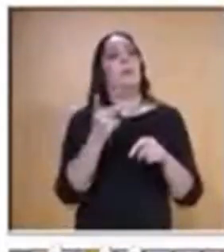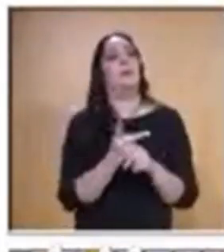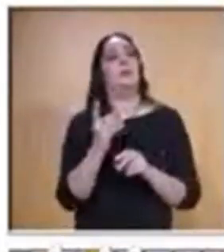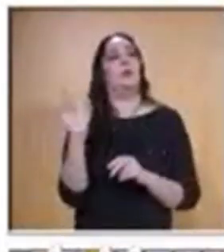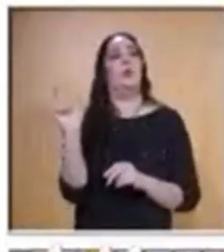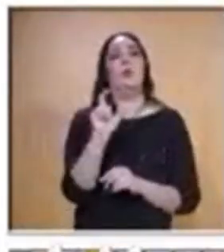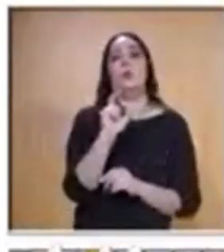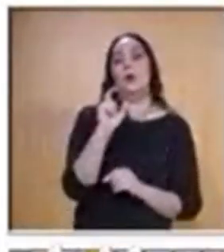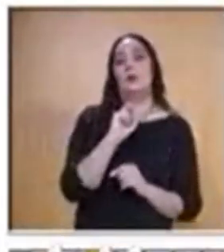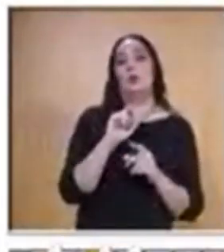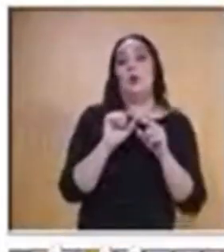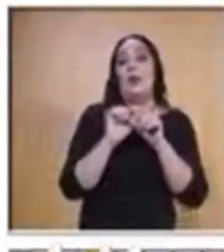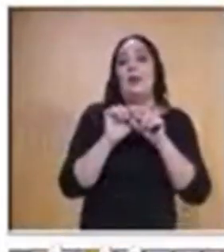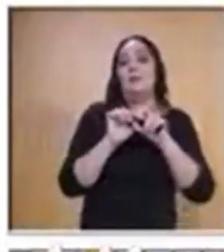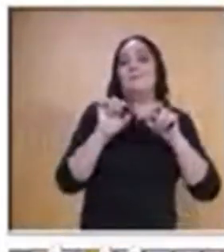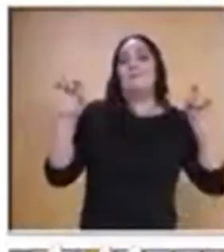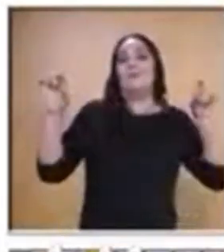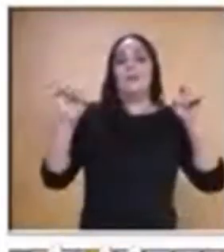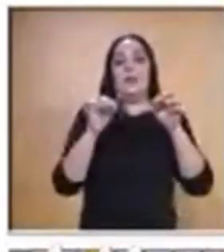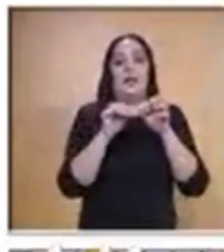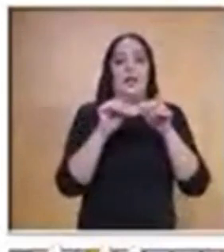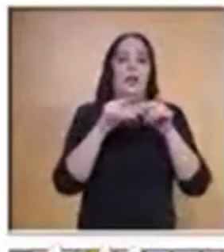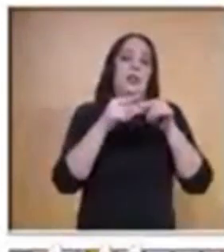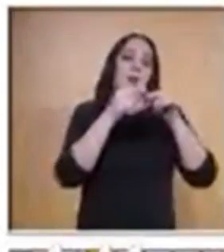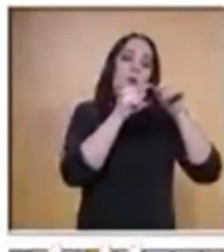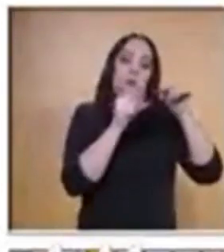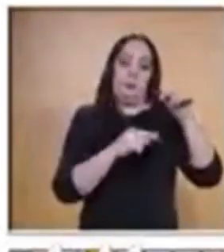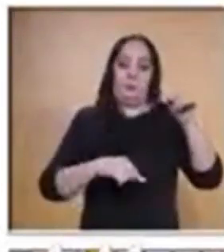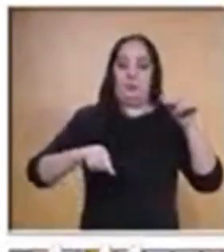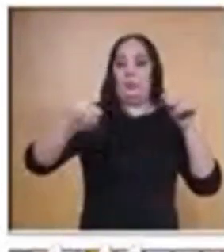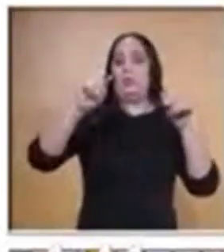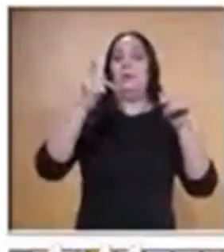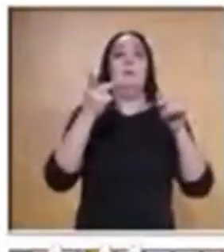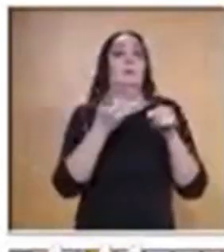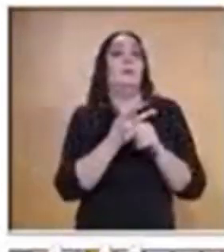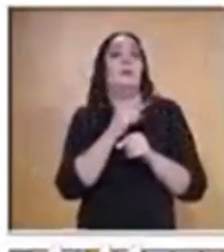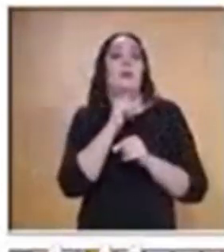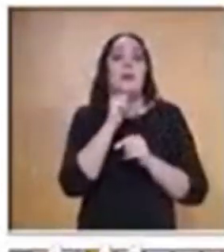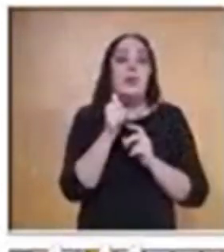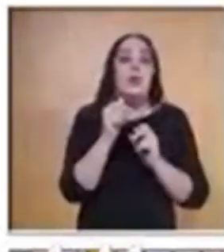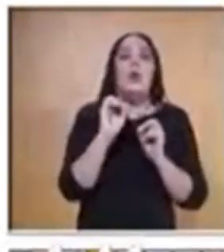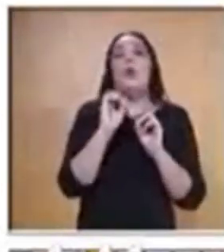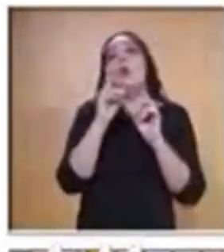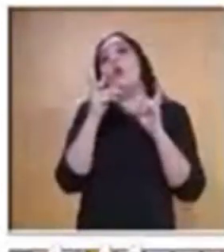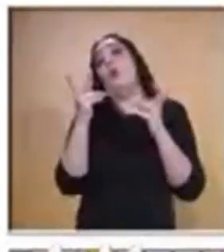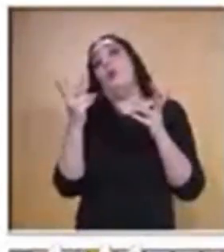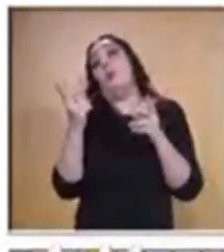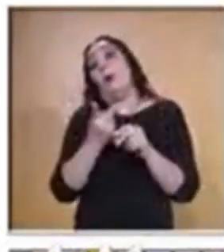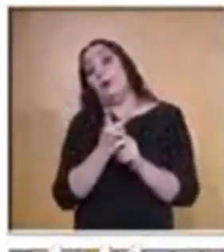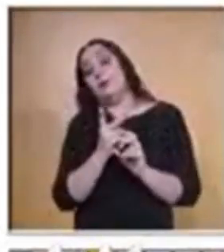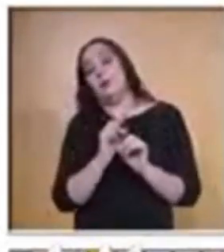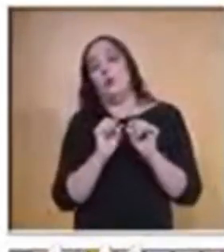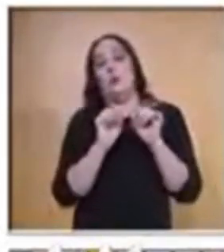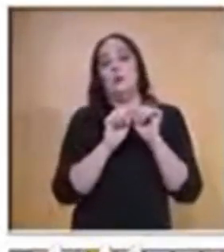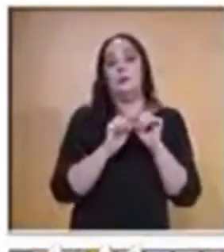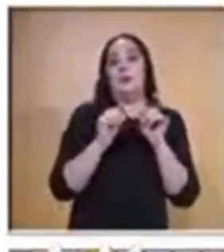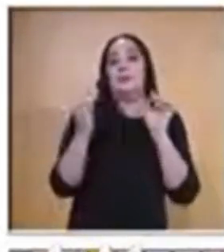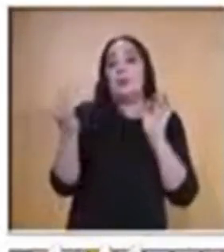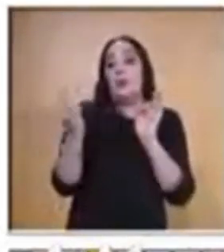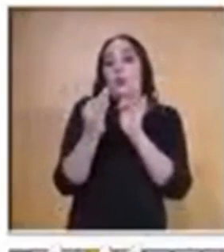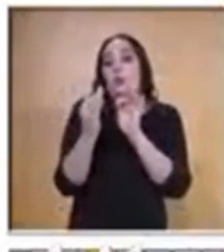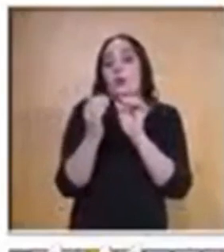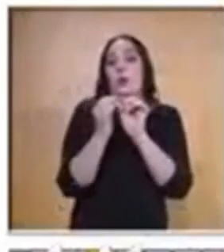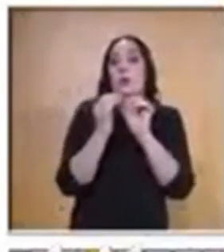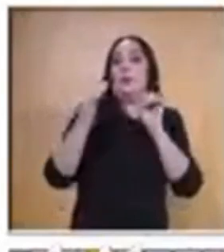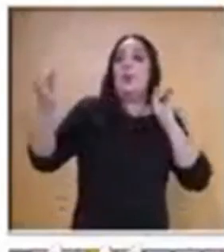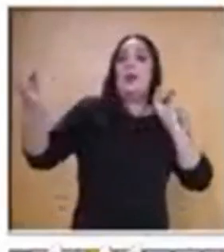la cuerda está estirada? ¿Qué sucede cuando la cuerda está floja? Cuando es más corta, cuando es más larga, cuando es